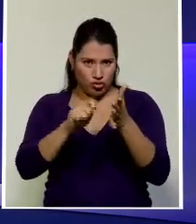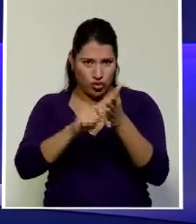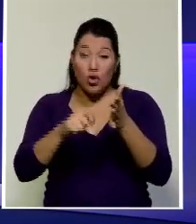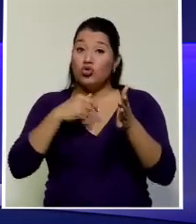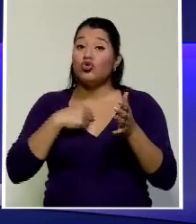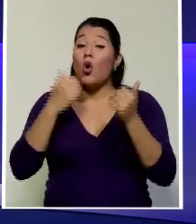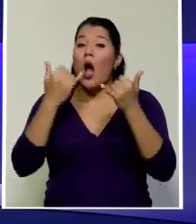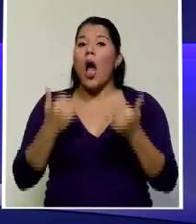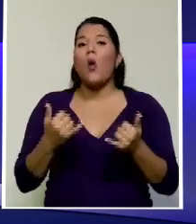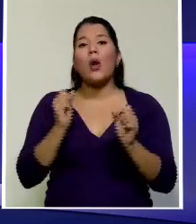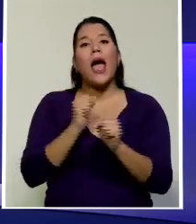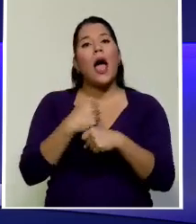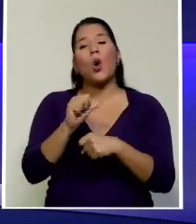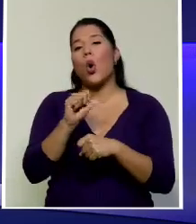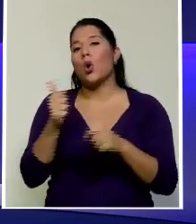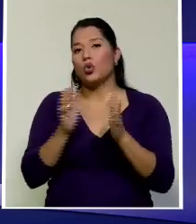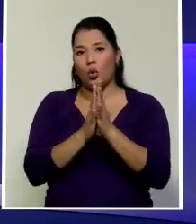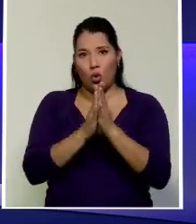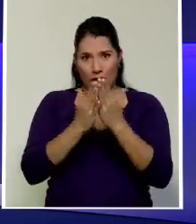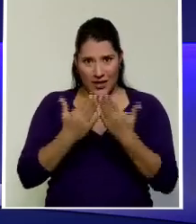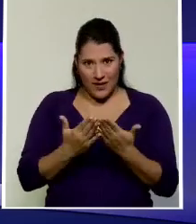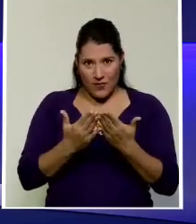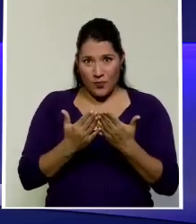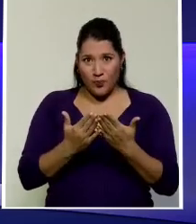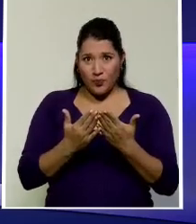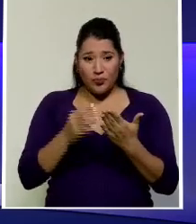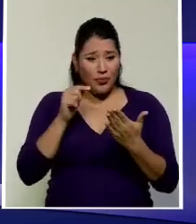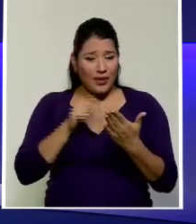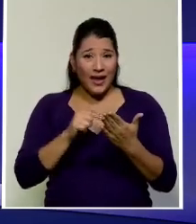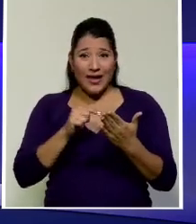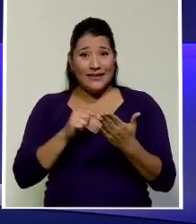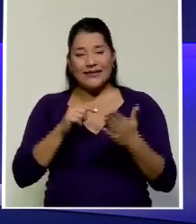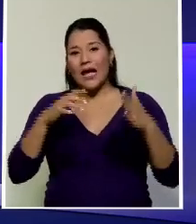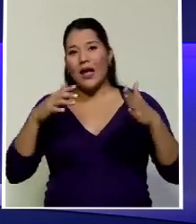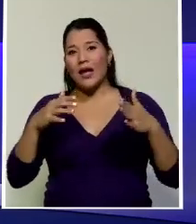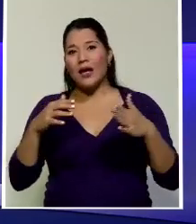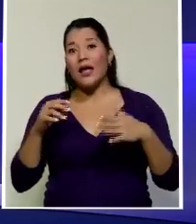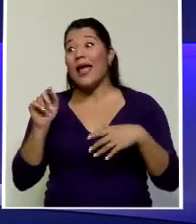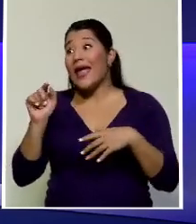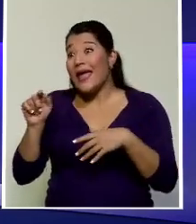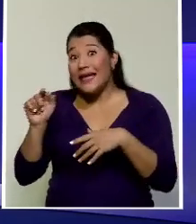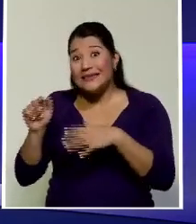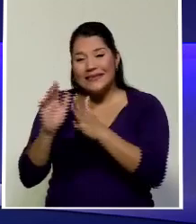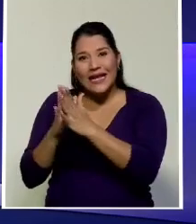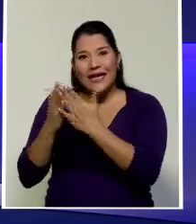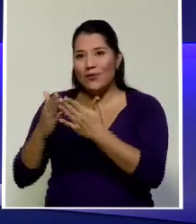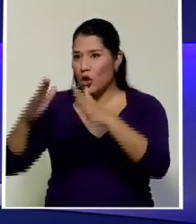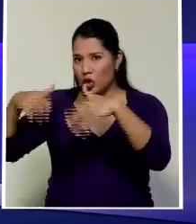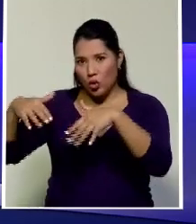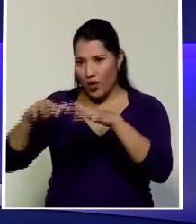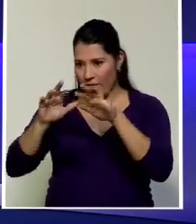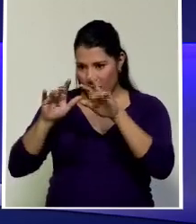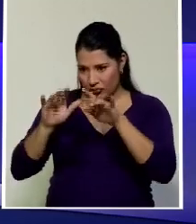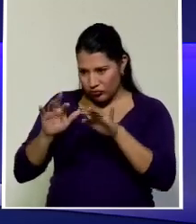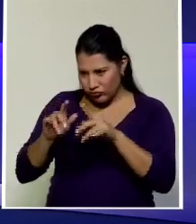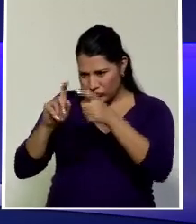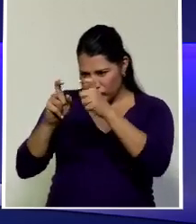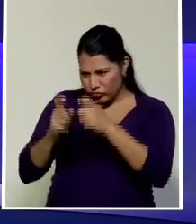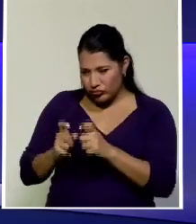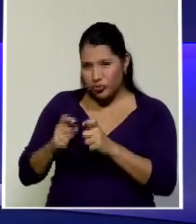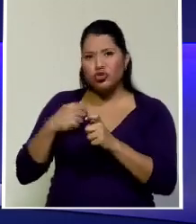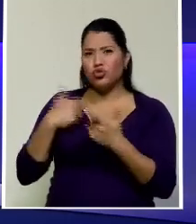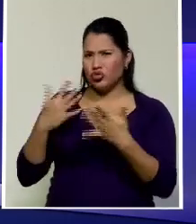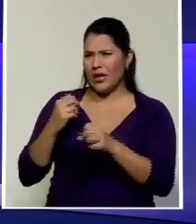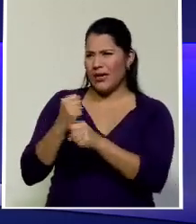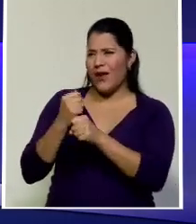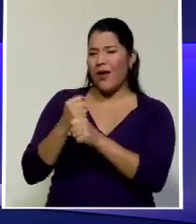hecho, la novela ganadora de este premio todavía ni siquiera se ha editado porque era un manuscrito inédito. Claro. Entonces, estamos trabajando en la edición en Guatemala, en El Salvador,